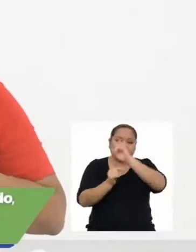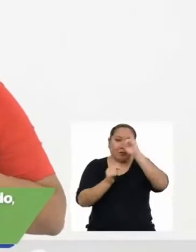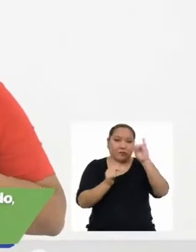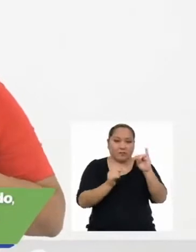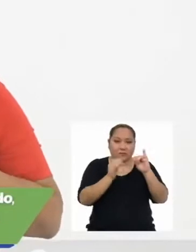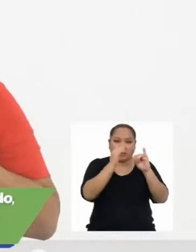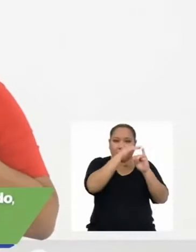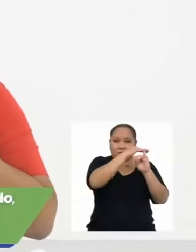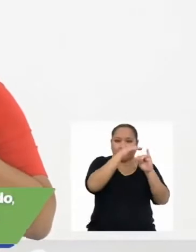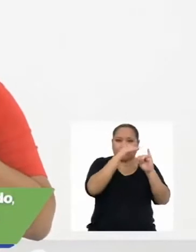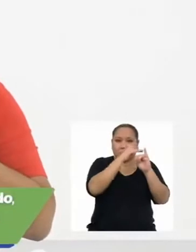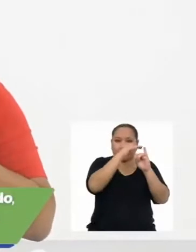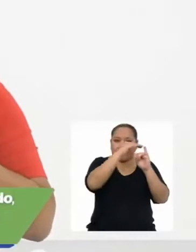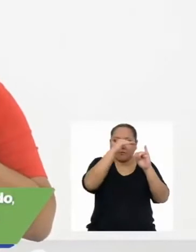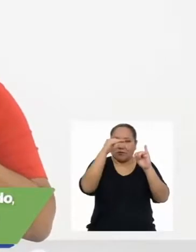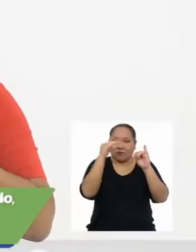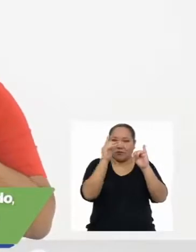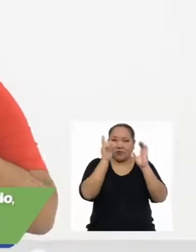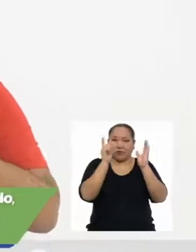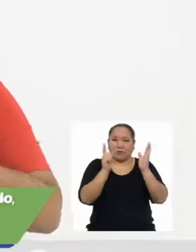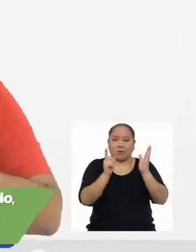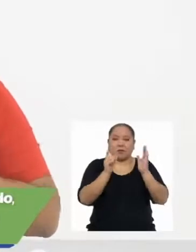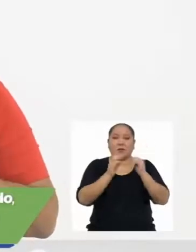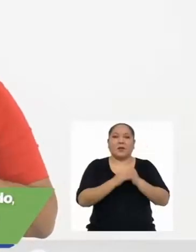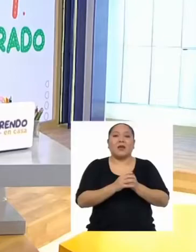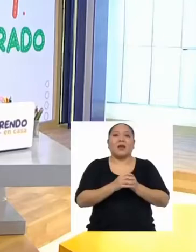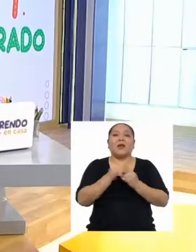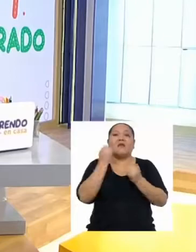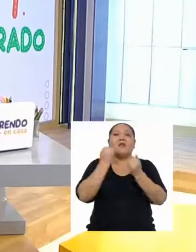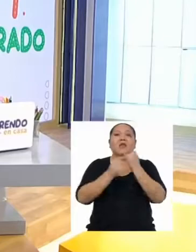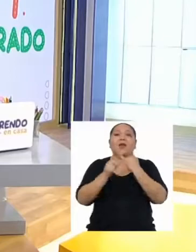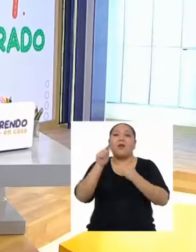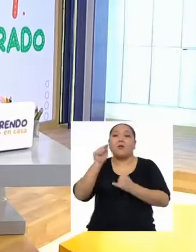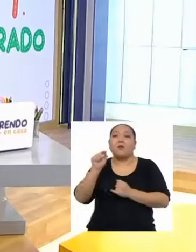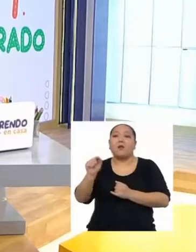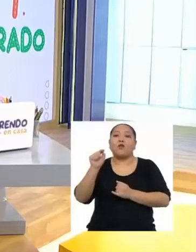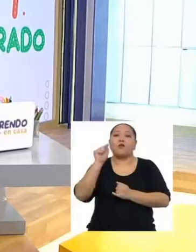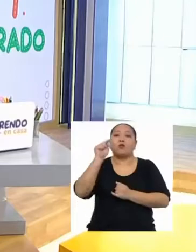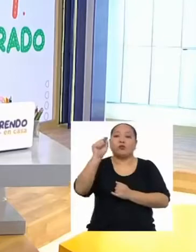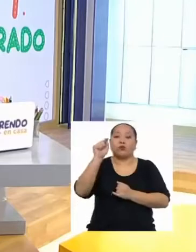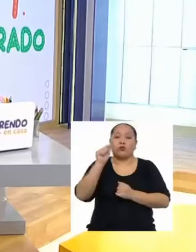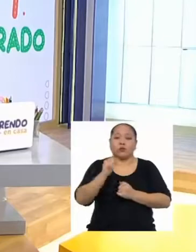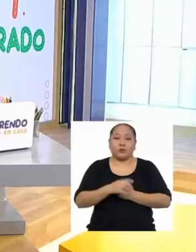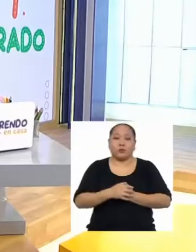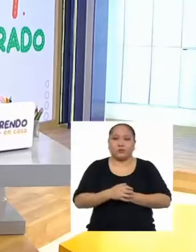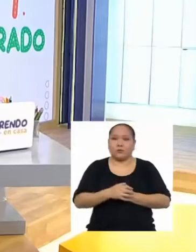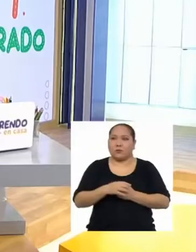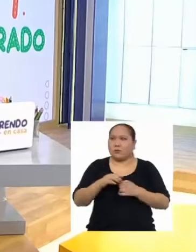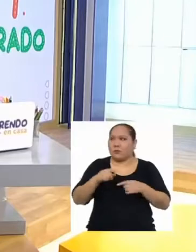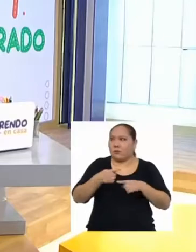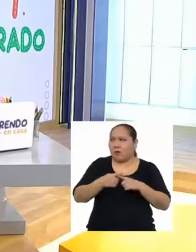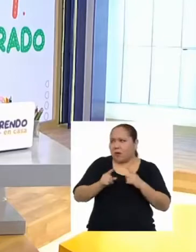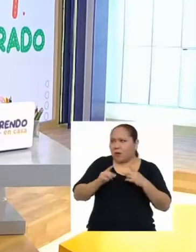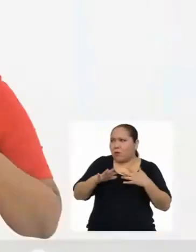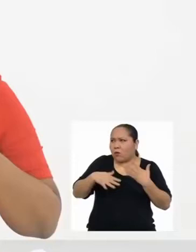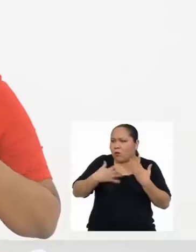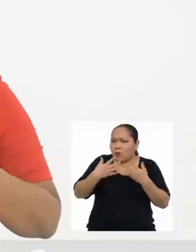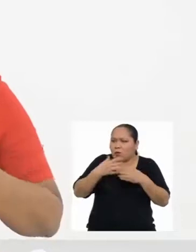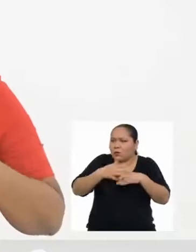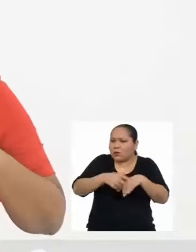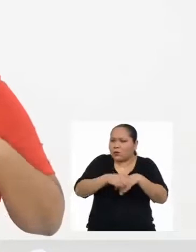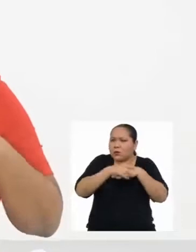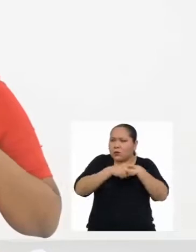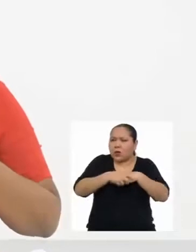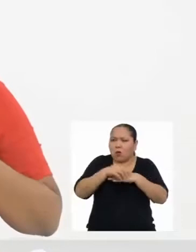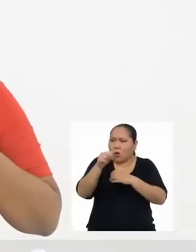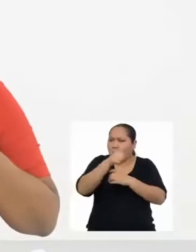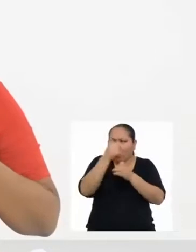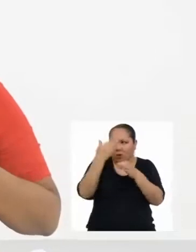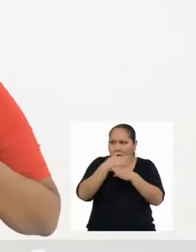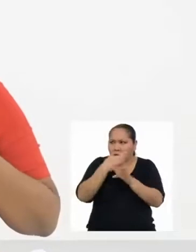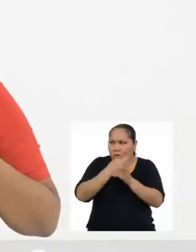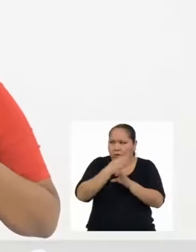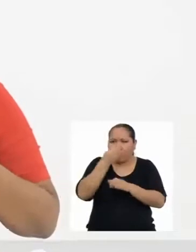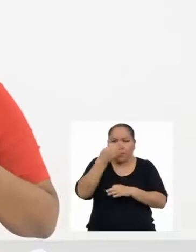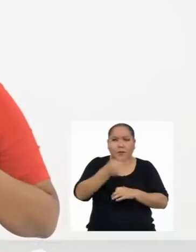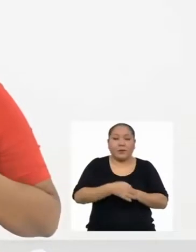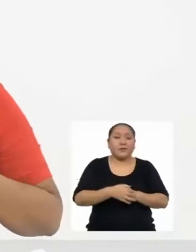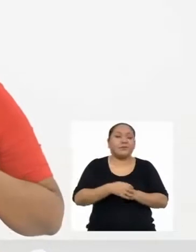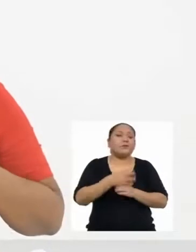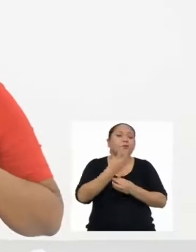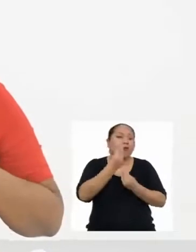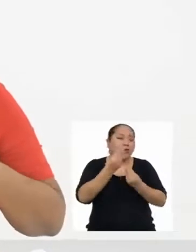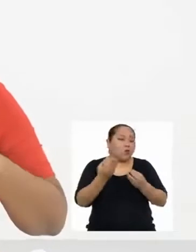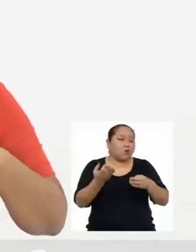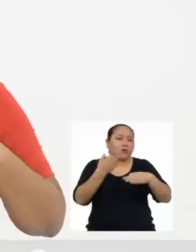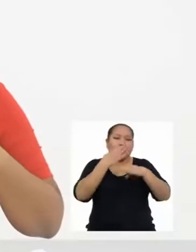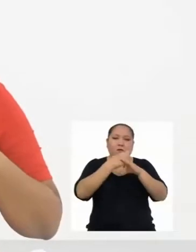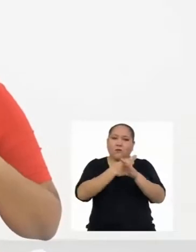debemos finalizar con 2 puntos. Pero podemos saludar de otras formas también, ¿no? Existen varias formas de